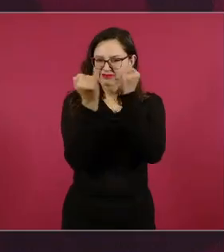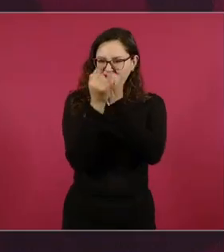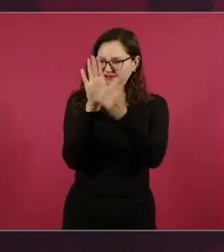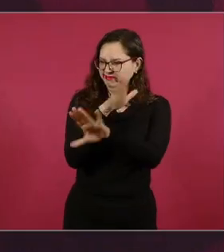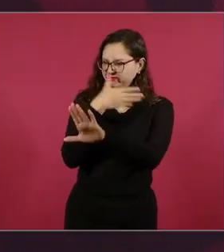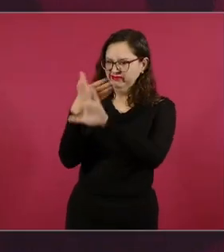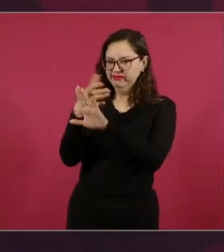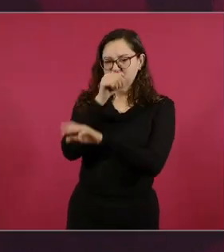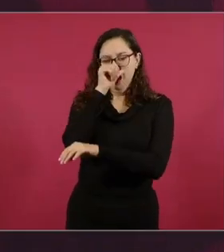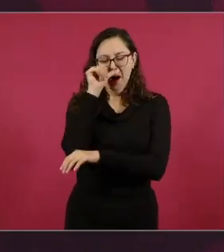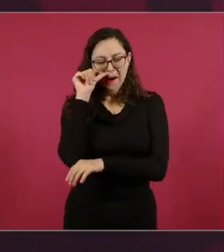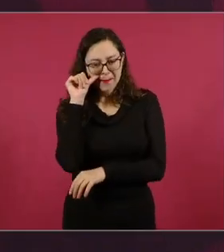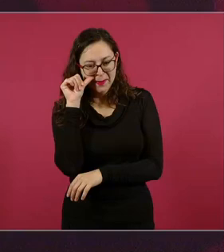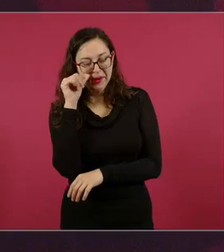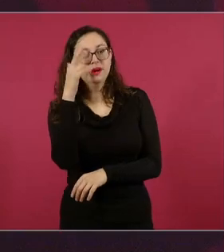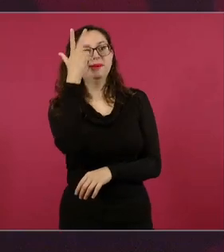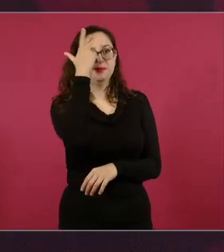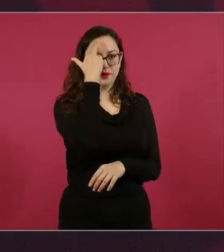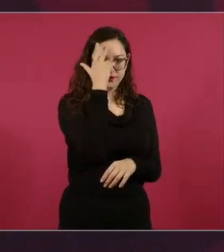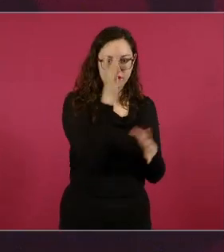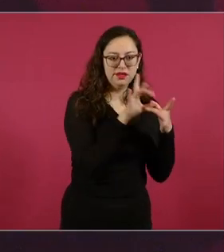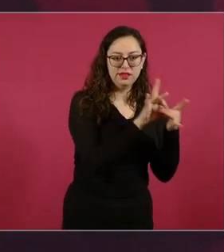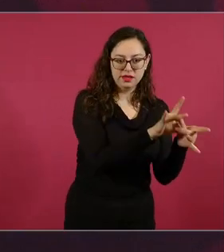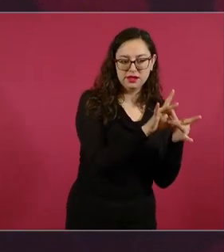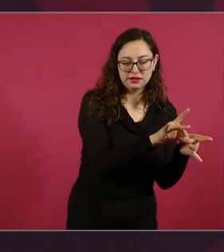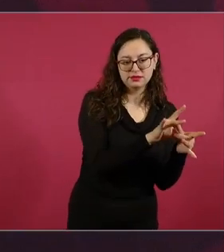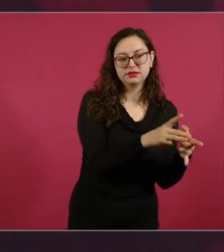es porfirista,